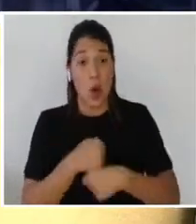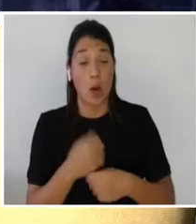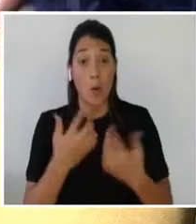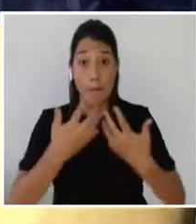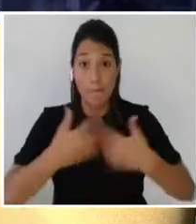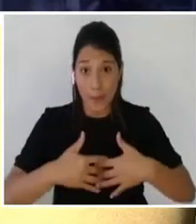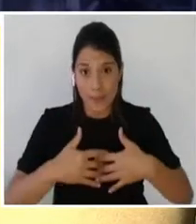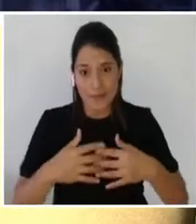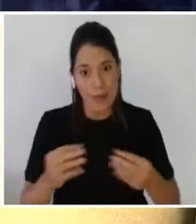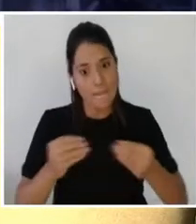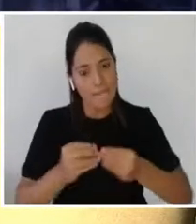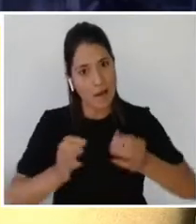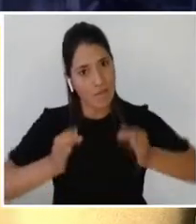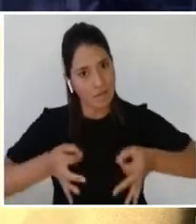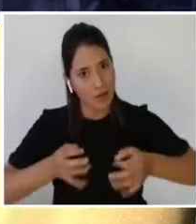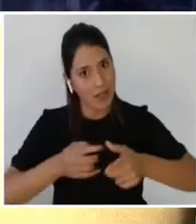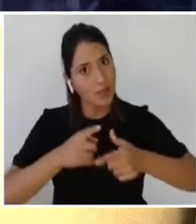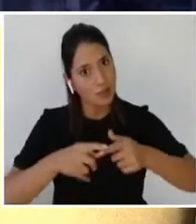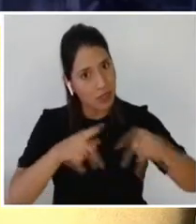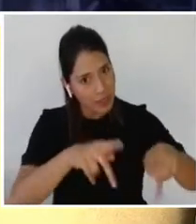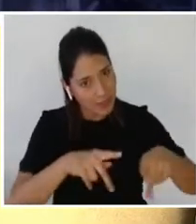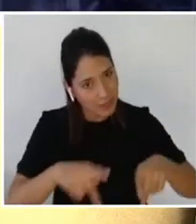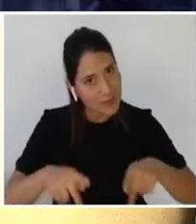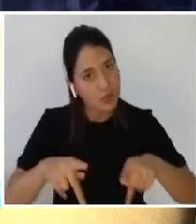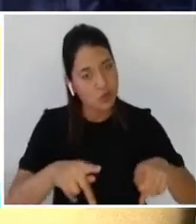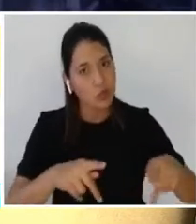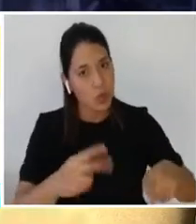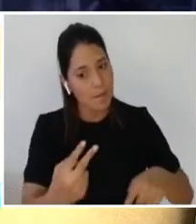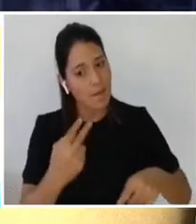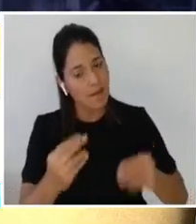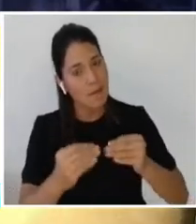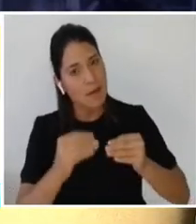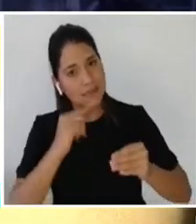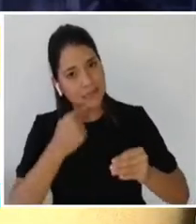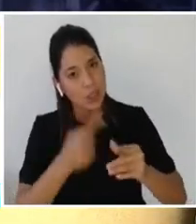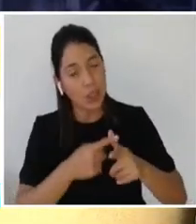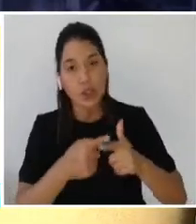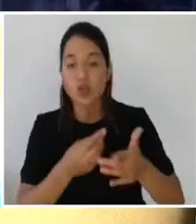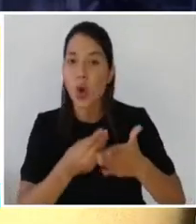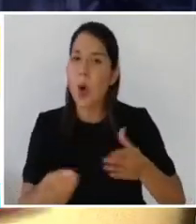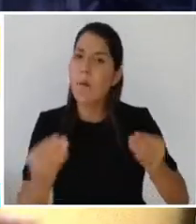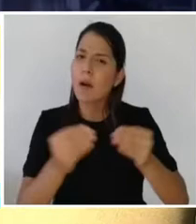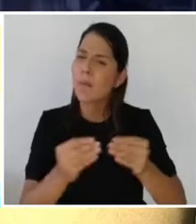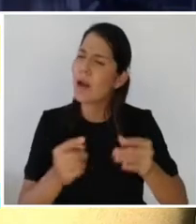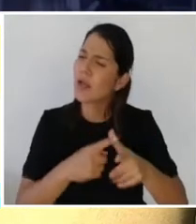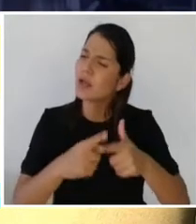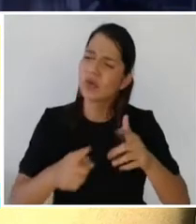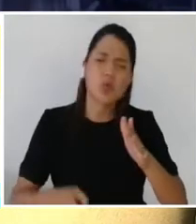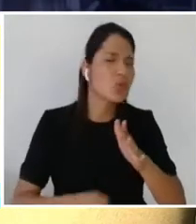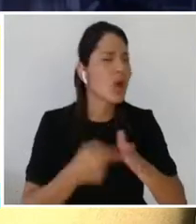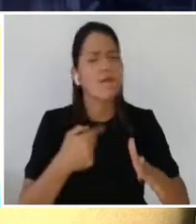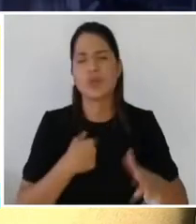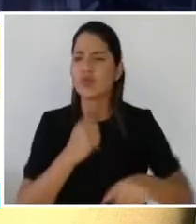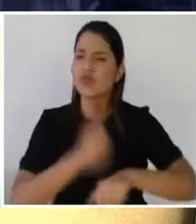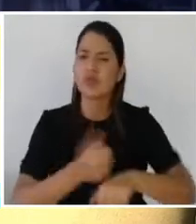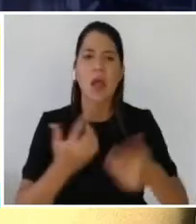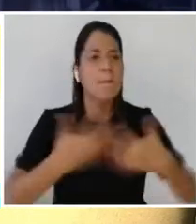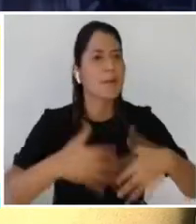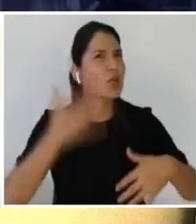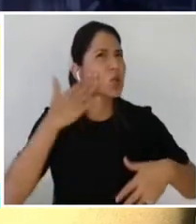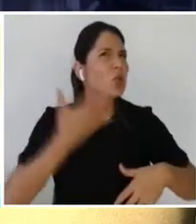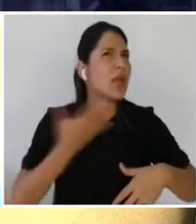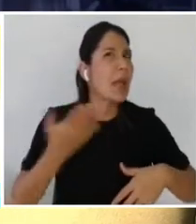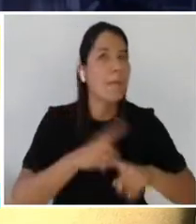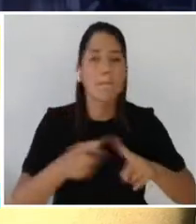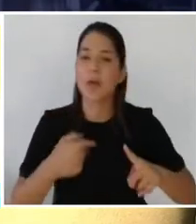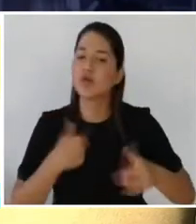formal, la gente me va a tomar más en serio y me va a comprar más. Y yo dije, de una vez yo me voy a poner una empresa. No sé de qué, pero voy a tener una empresa.